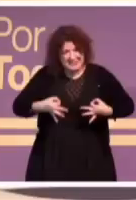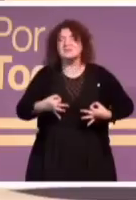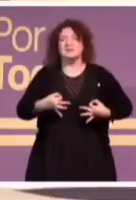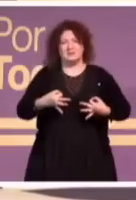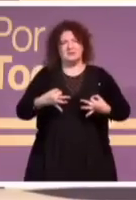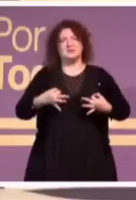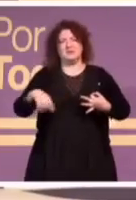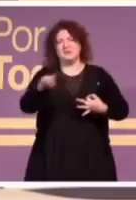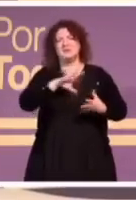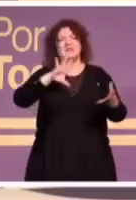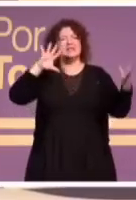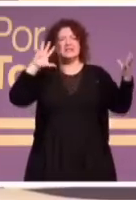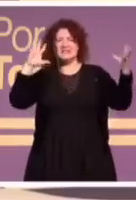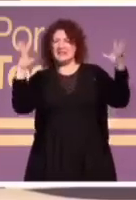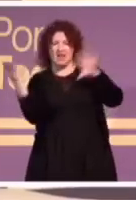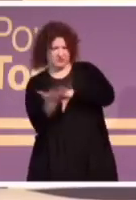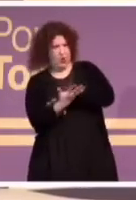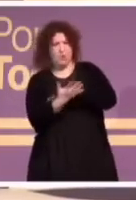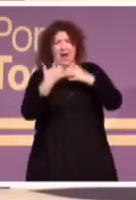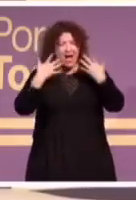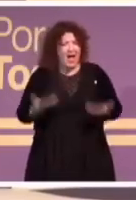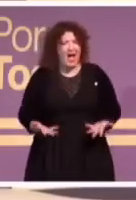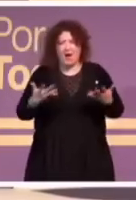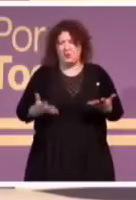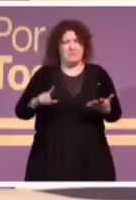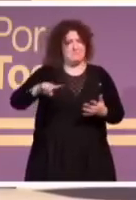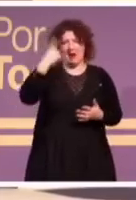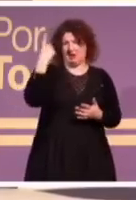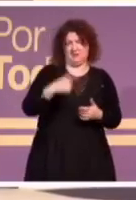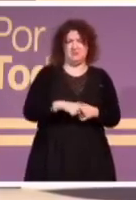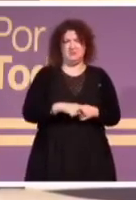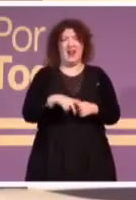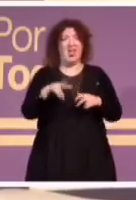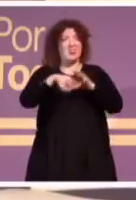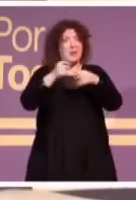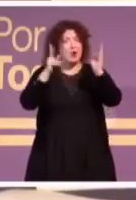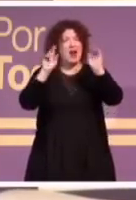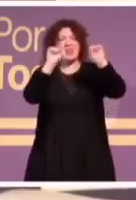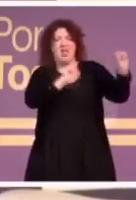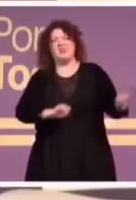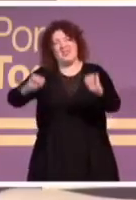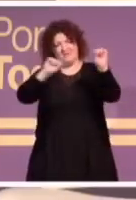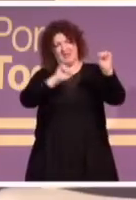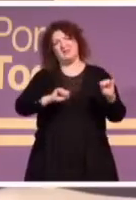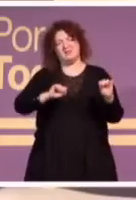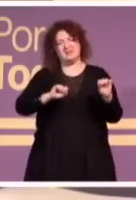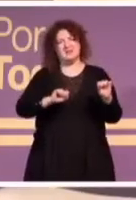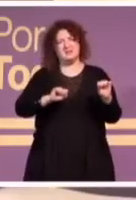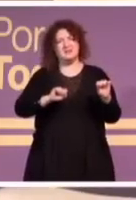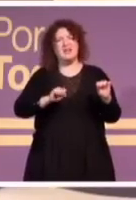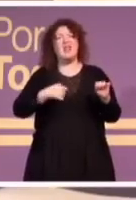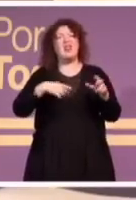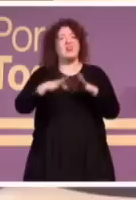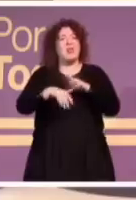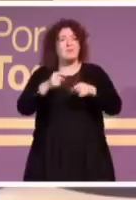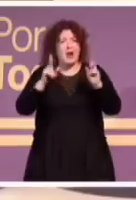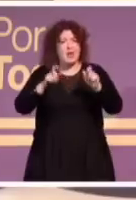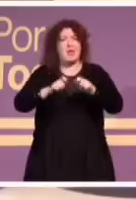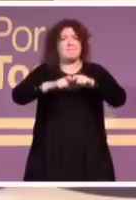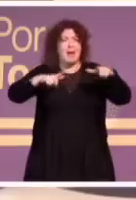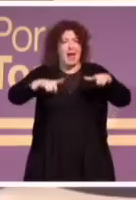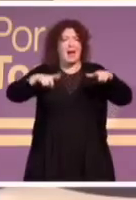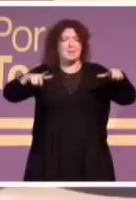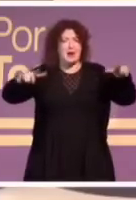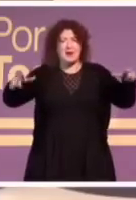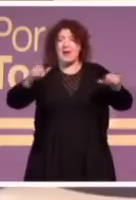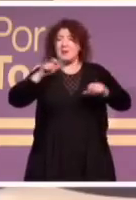más importante que existe en este momento para defender la democracia y para ensanchar la democracia y para construir